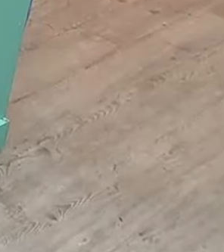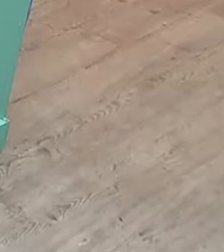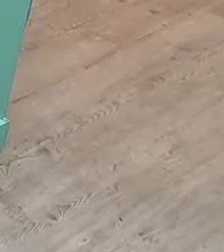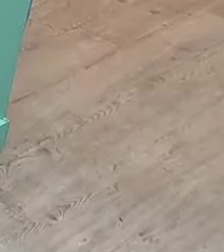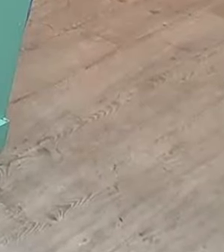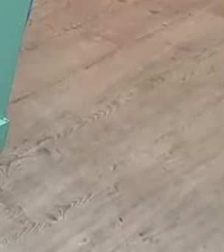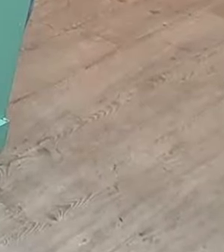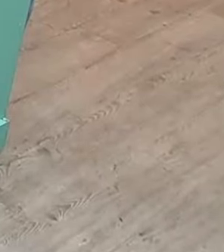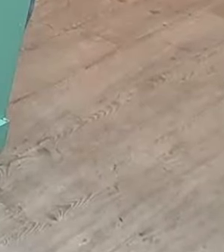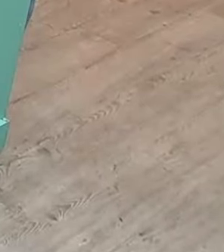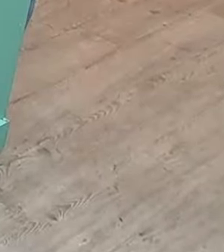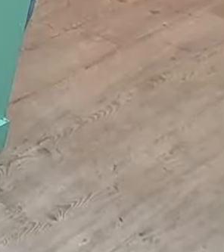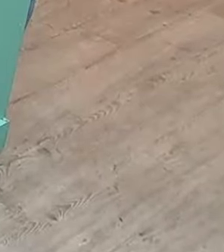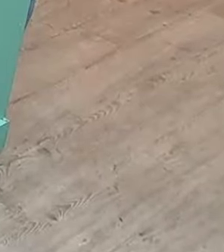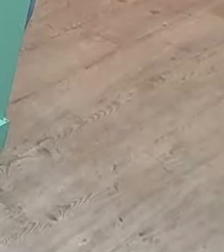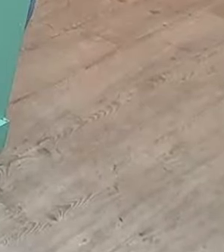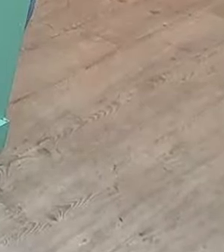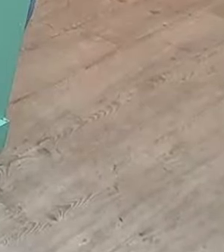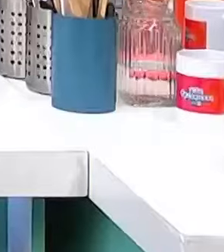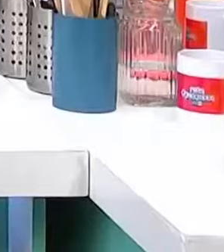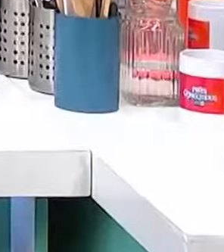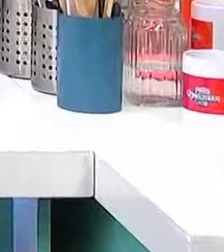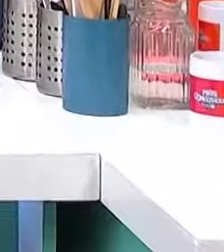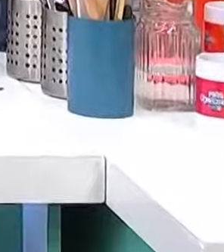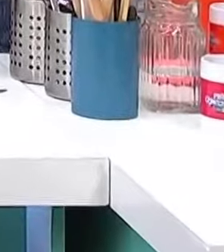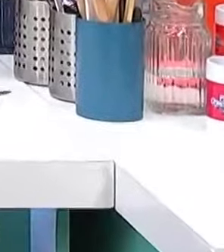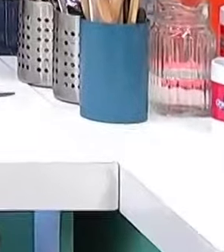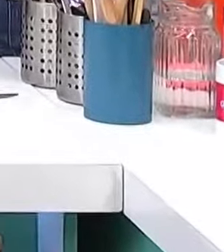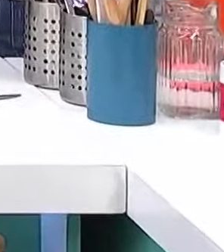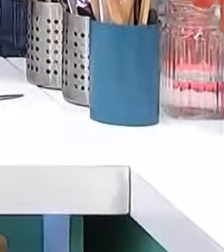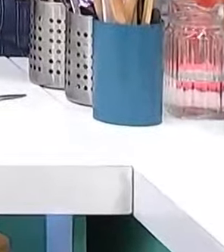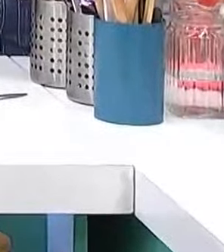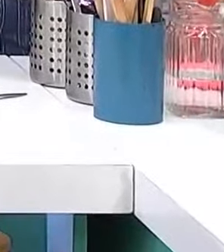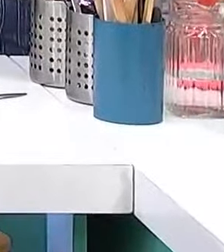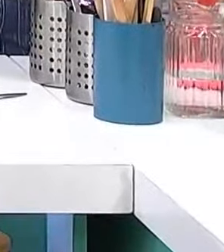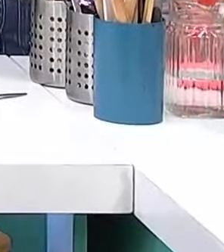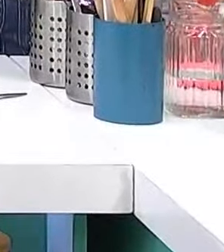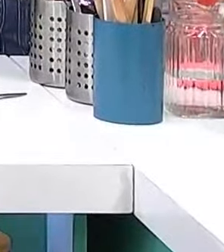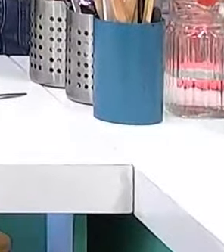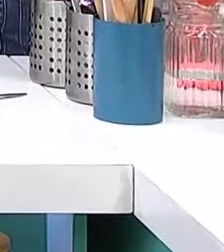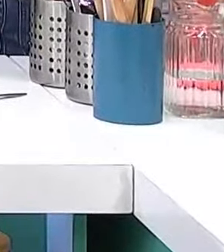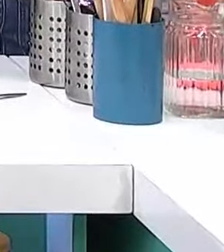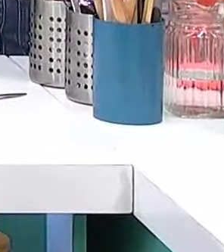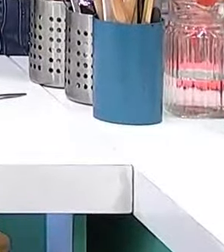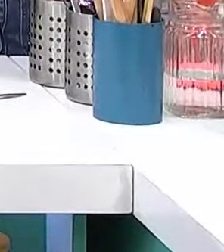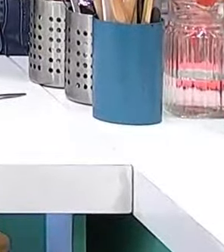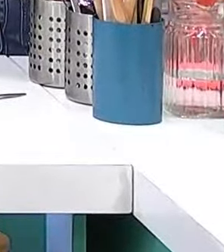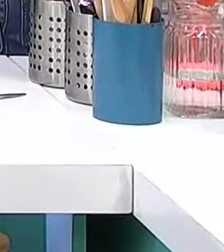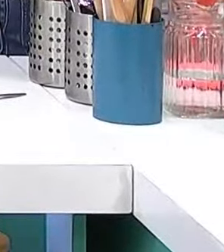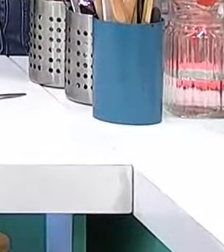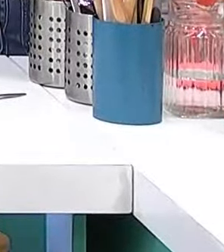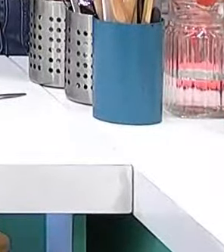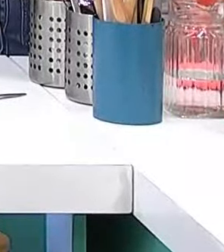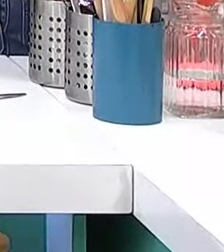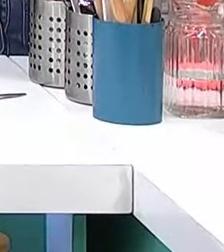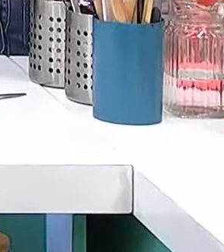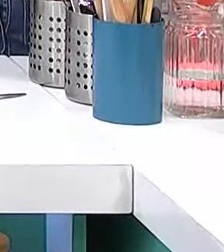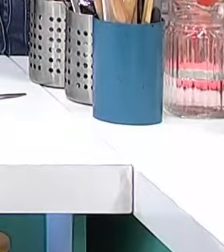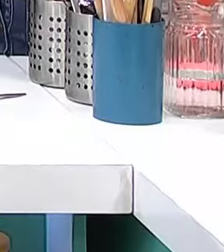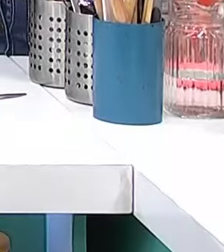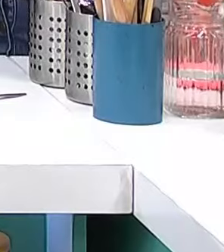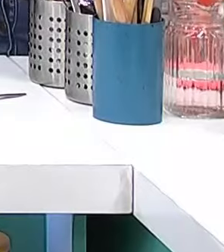porciones. Porque ese tiene bastante fideo. O sea, todo el paquete de fideo lo he repartido en los tres. Sí, claro. Pero tranquilamente puede dar un plato más. Y esto es súper nutritivo,